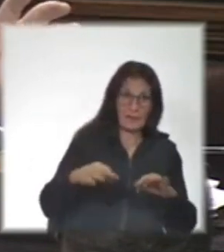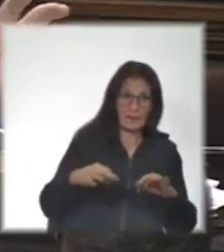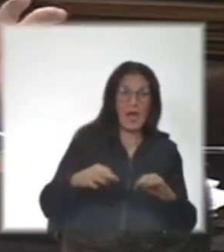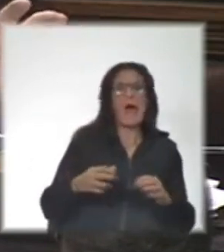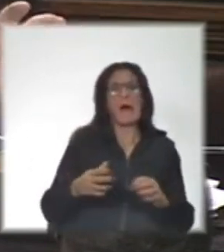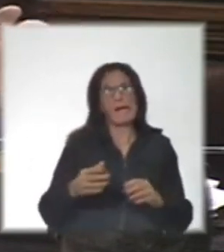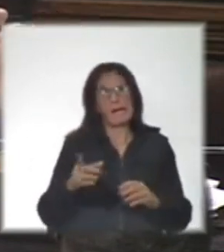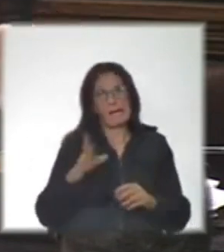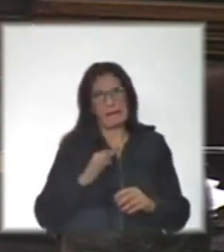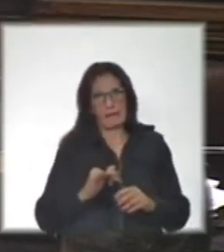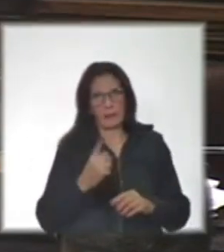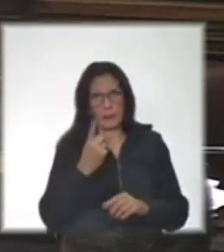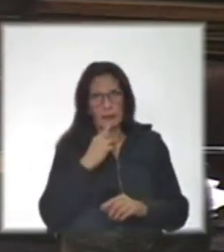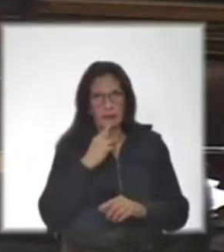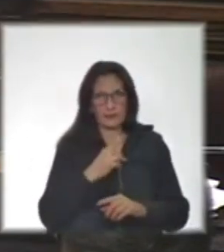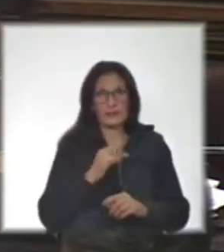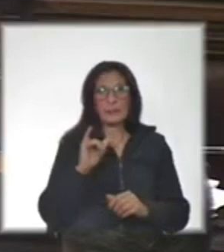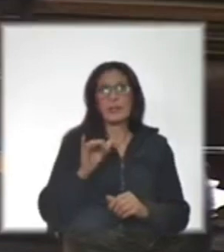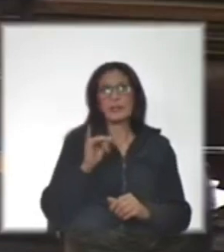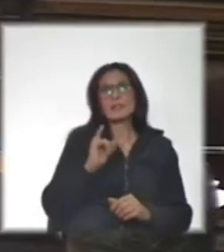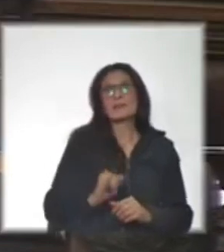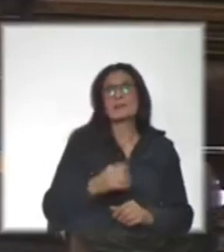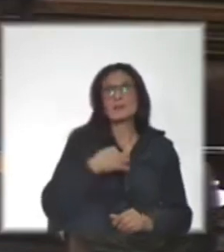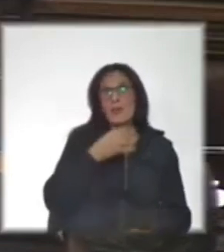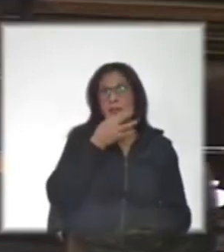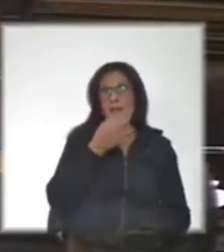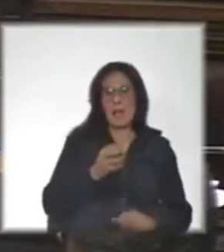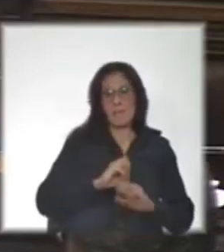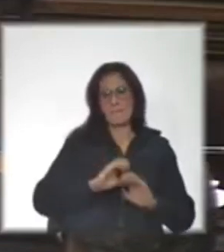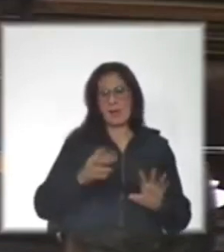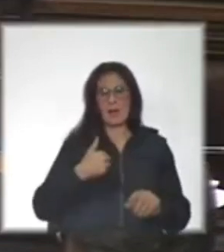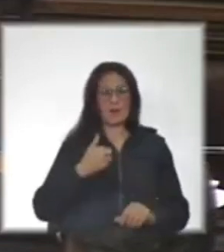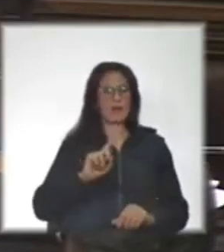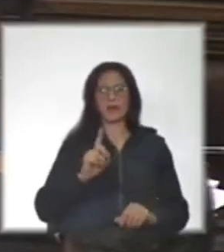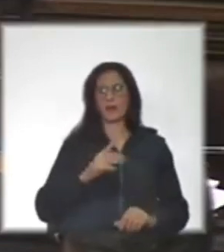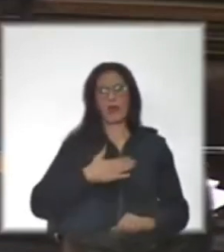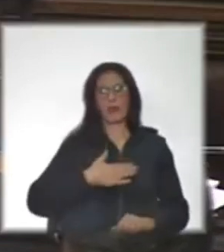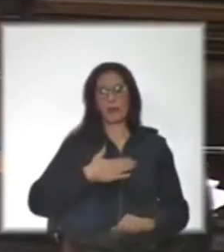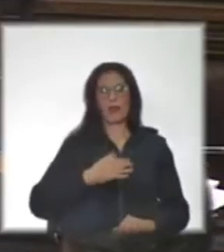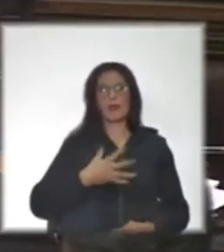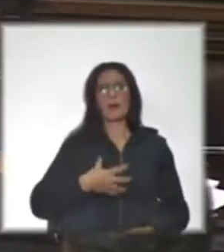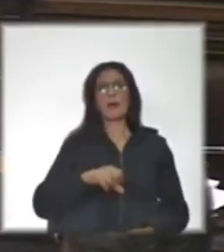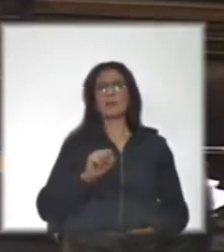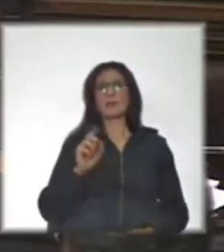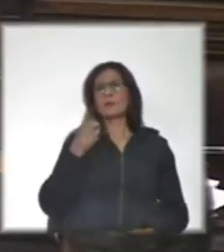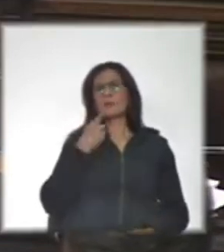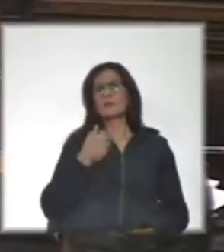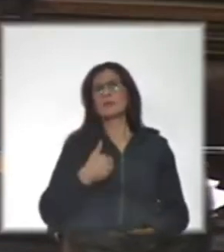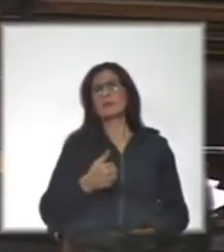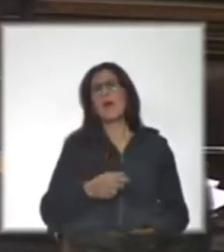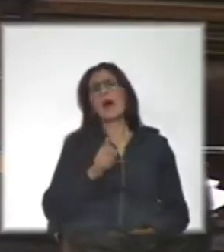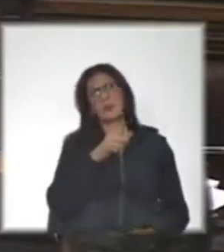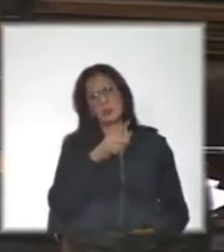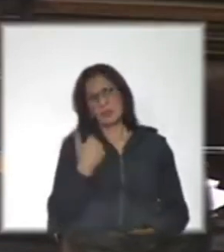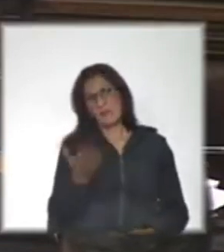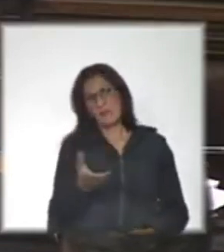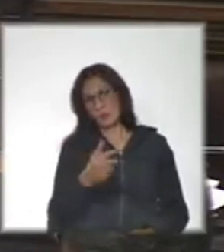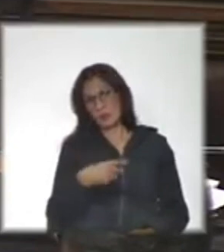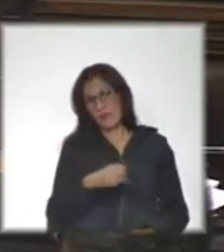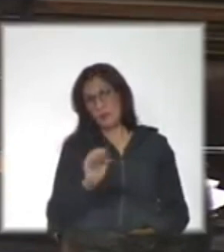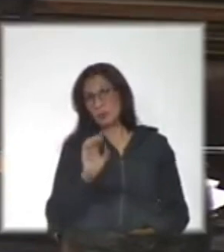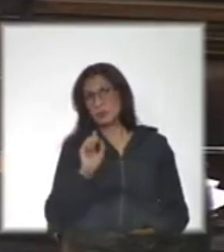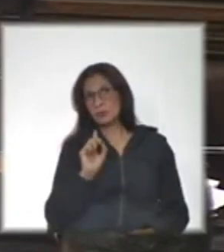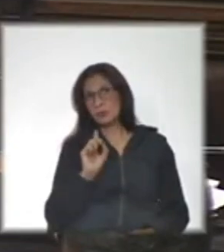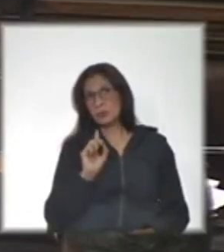respuesta. Y si decía que estaba mal, que estuviera en contra del aborto, me iba a decir: Luz está a favor del aborto.